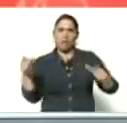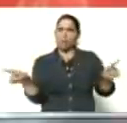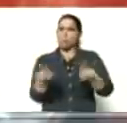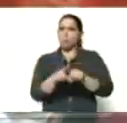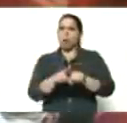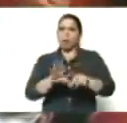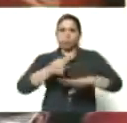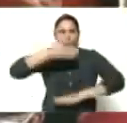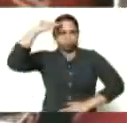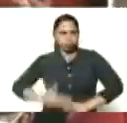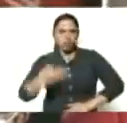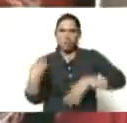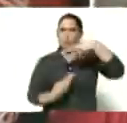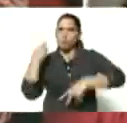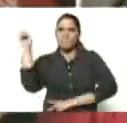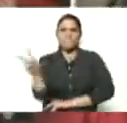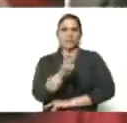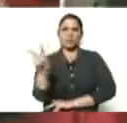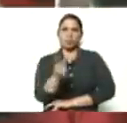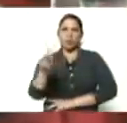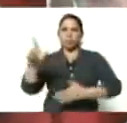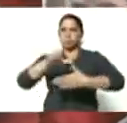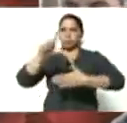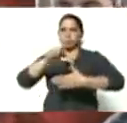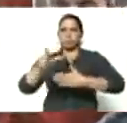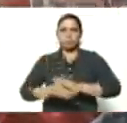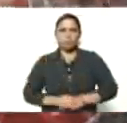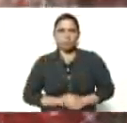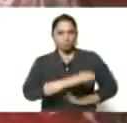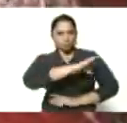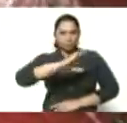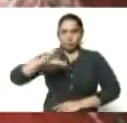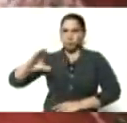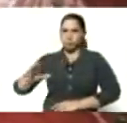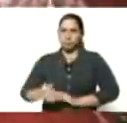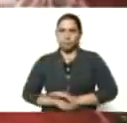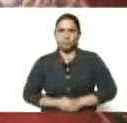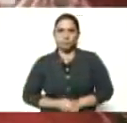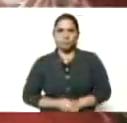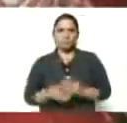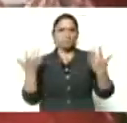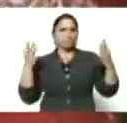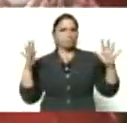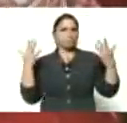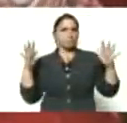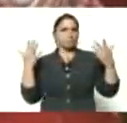comandante revolucionario de Venezuela, de América Latina y del Caribe.